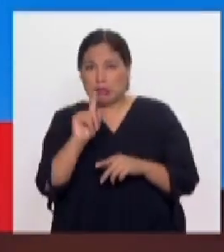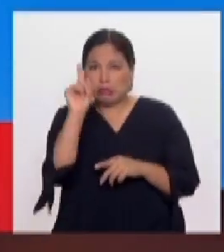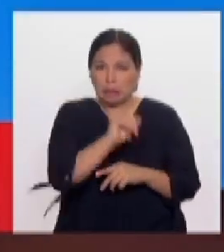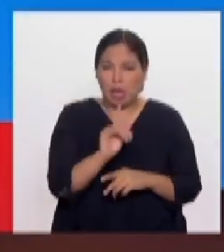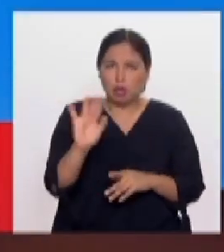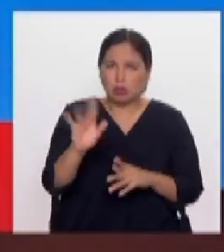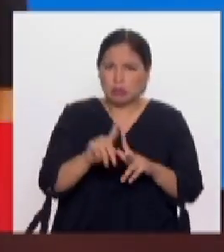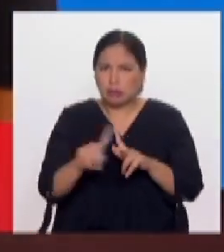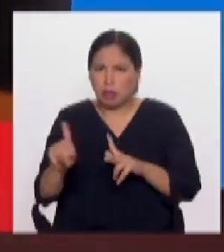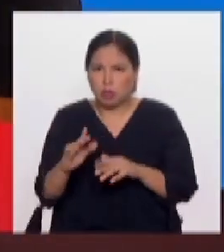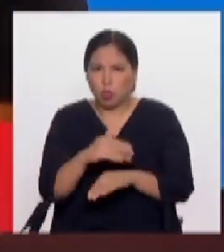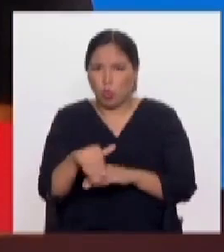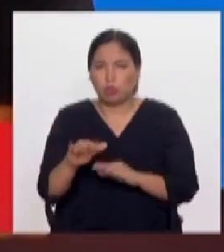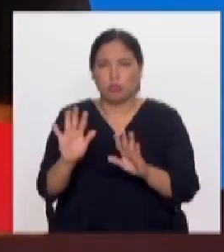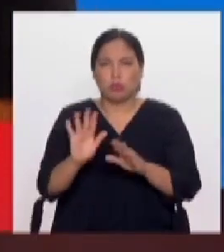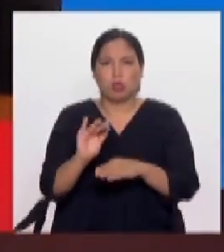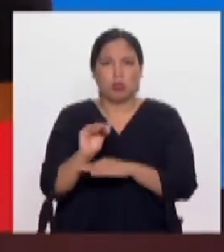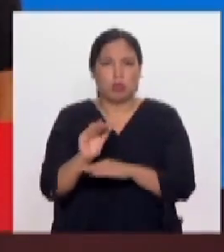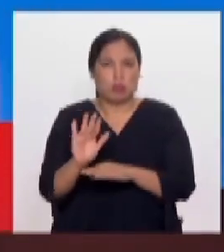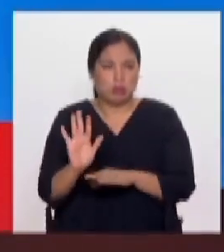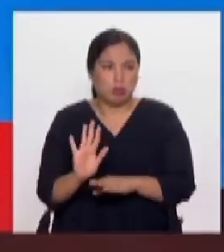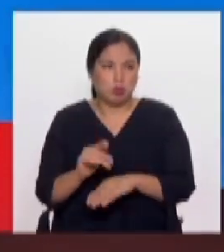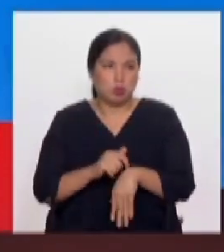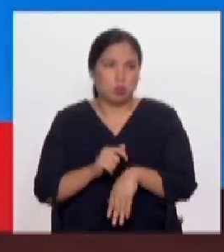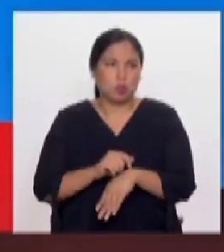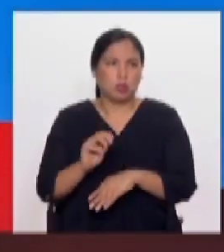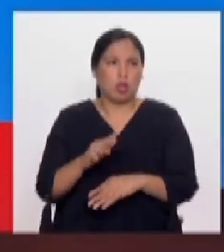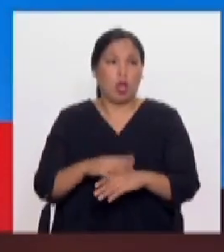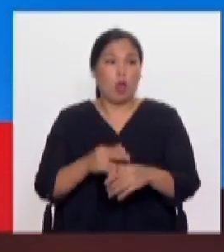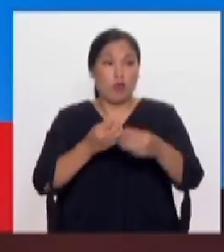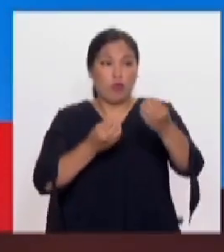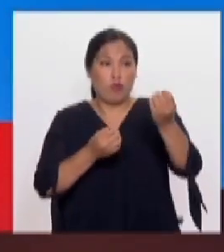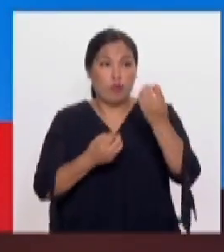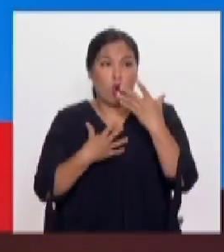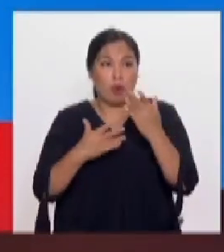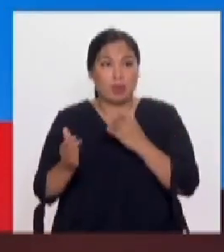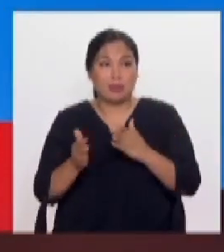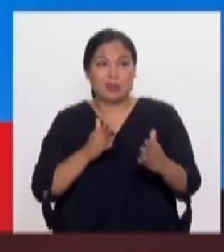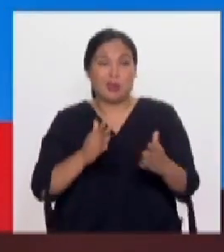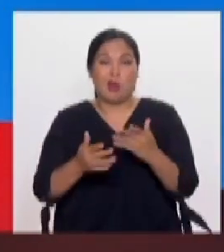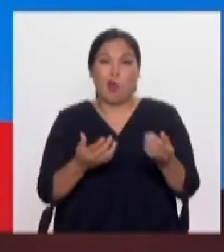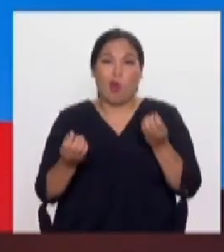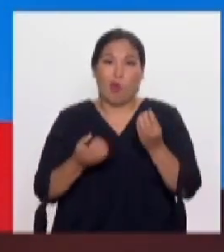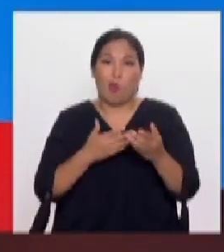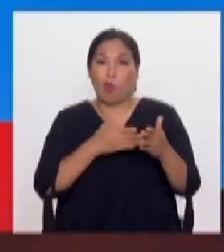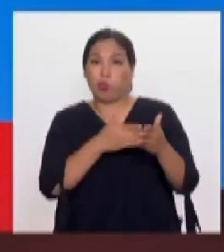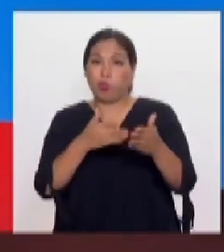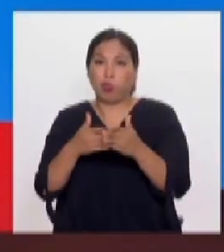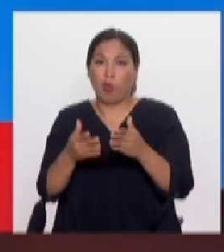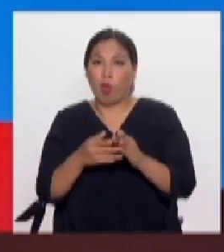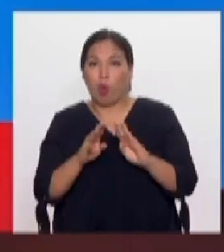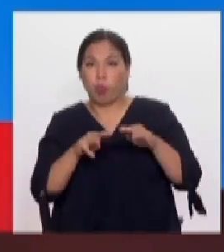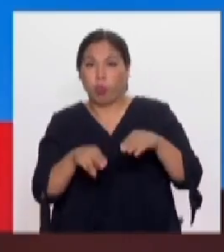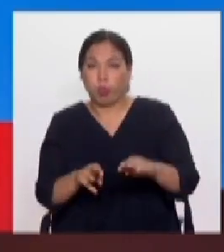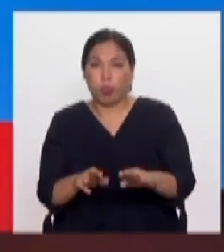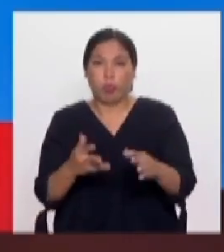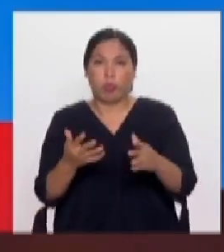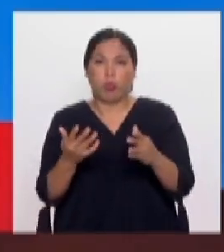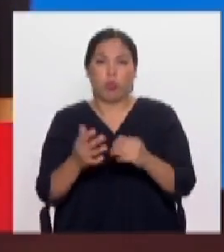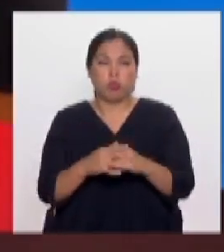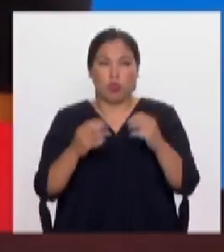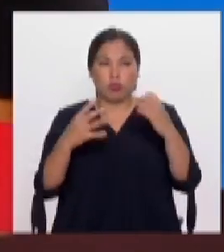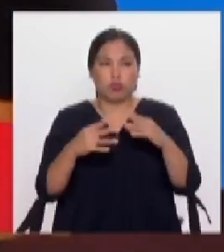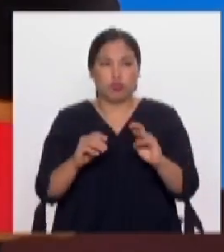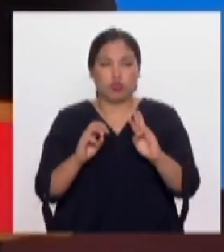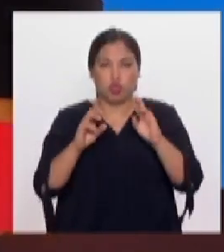ocurren principalmente a horas de la tarde, e informarse sobre el estado de las carreteras ya que pueden ocurrir derrumbes o huaicos debido pues a la saturación del suelo